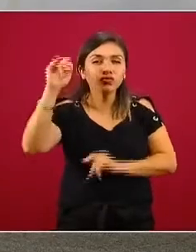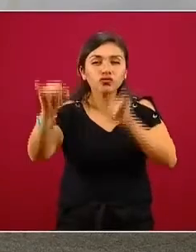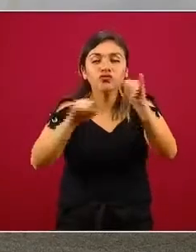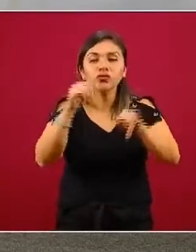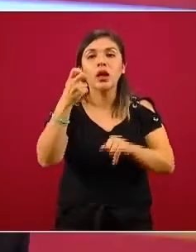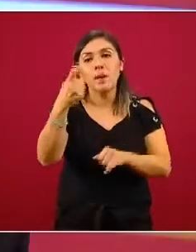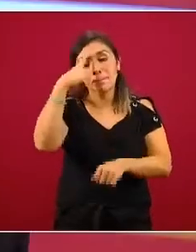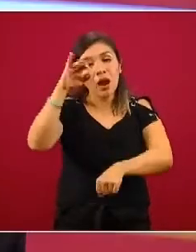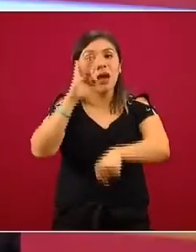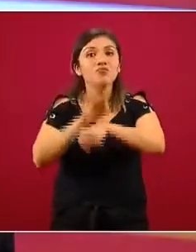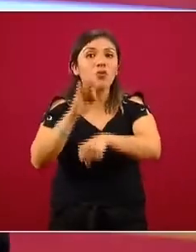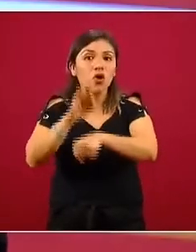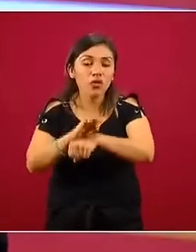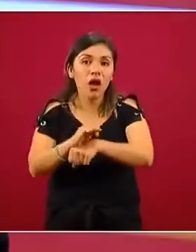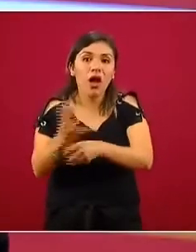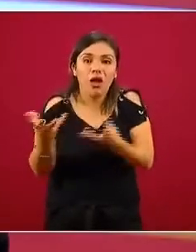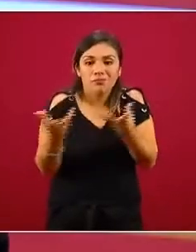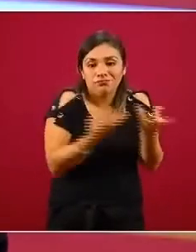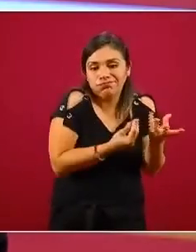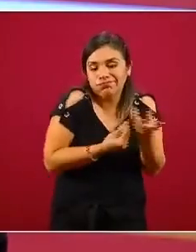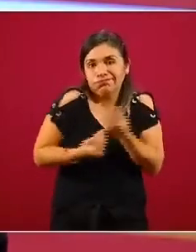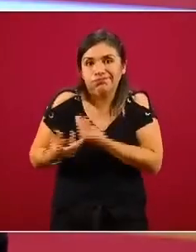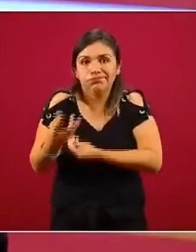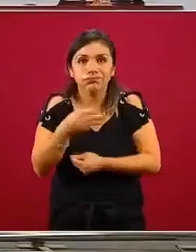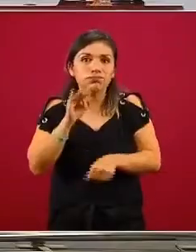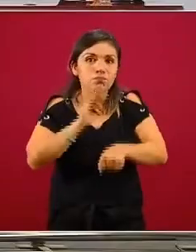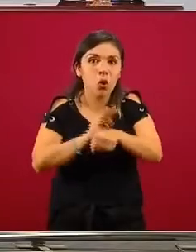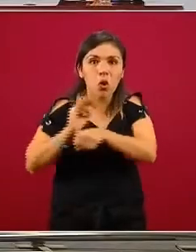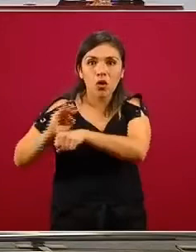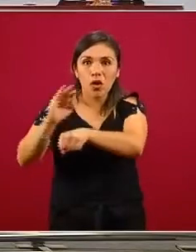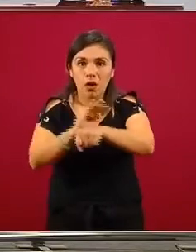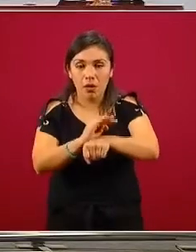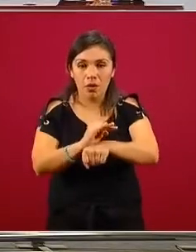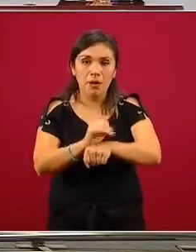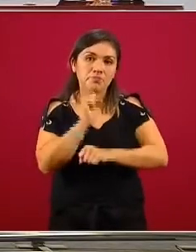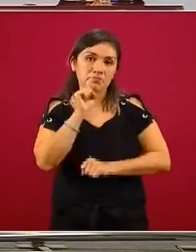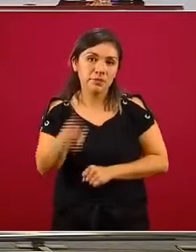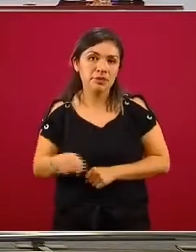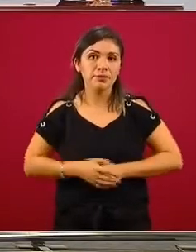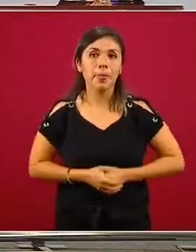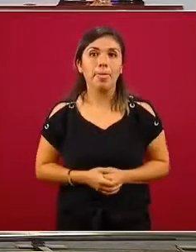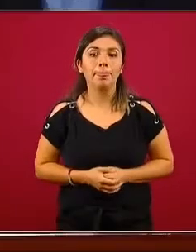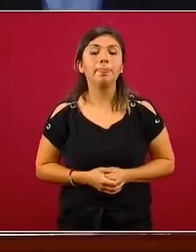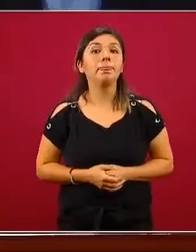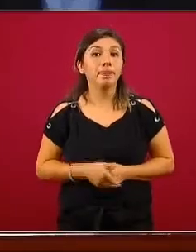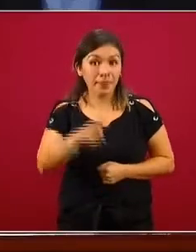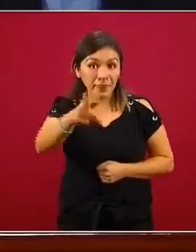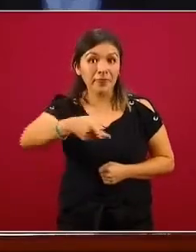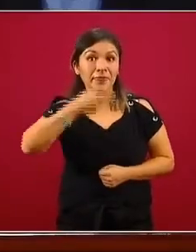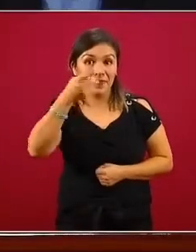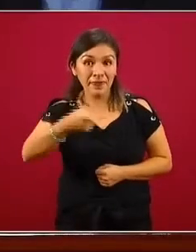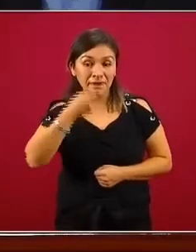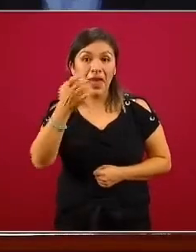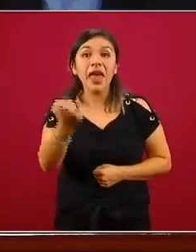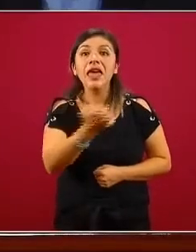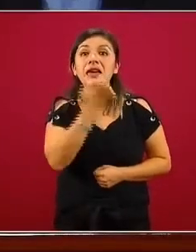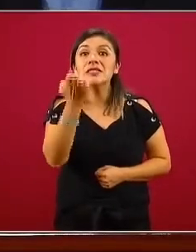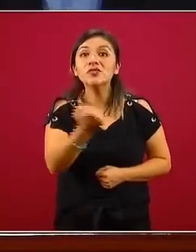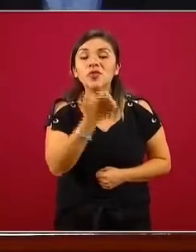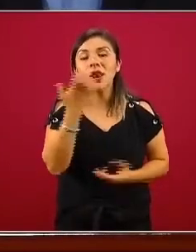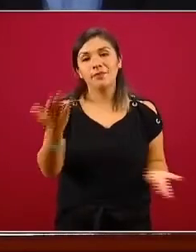destacada para protegerse unas a otros en ese sentido, ¿no? Ahora, qué bueno que menciona lo de las